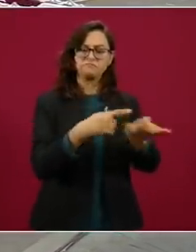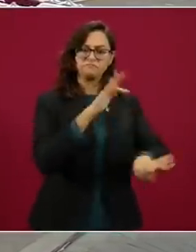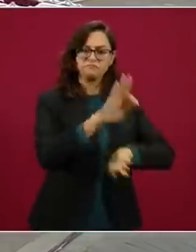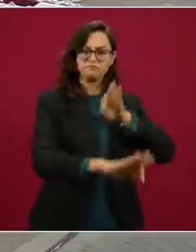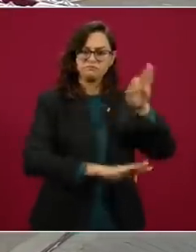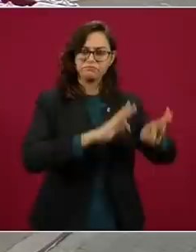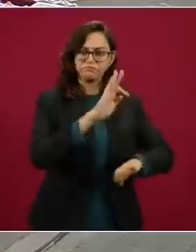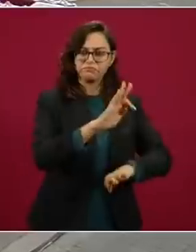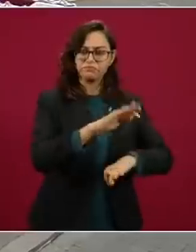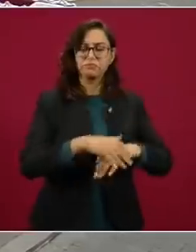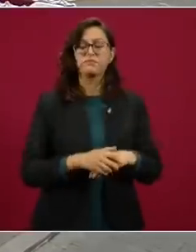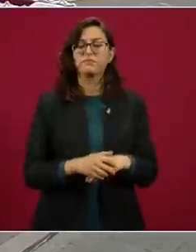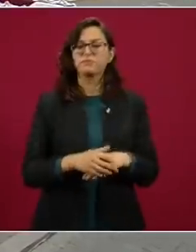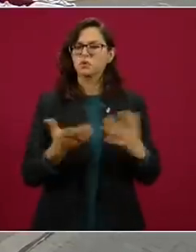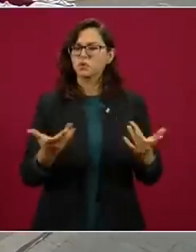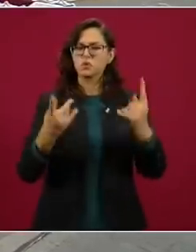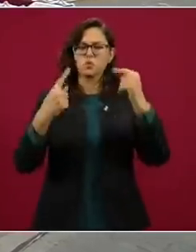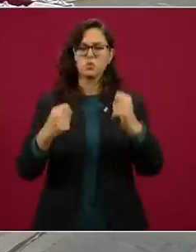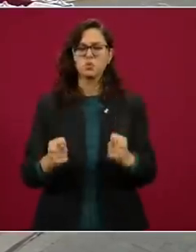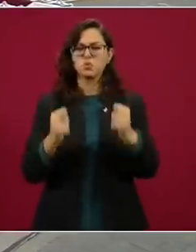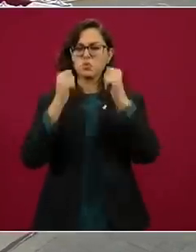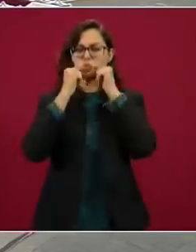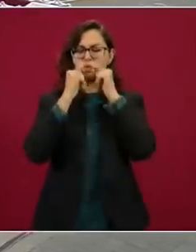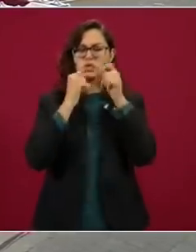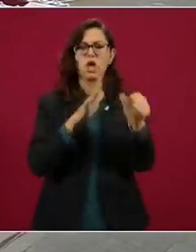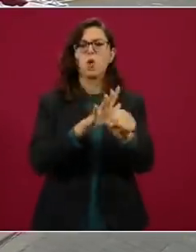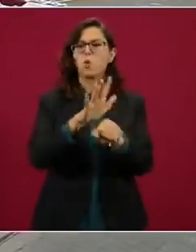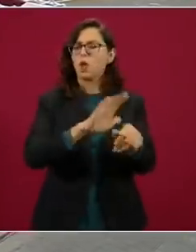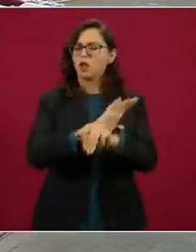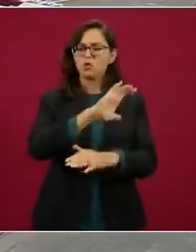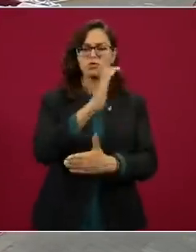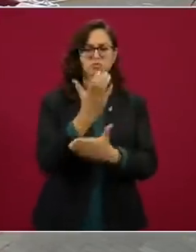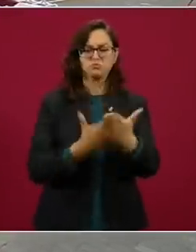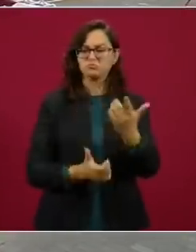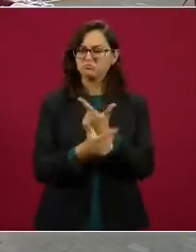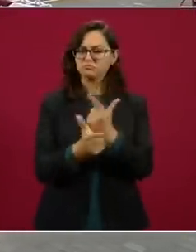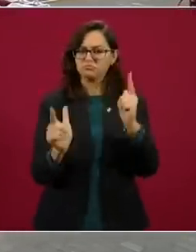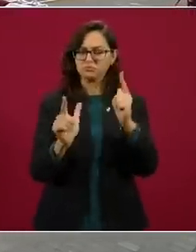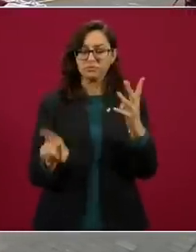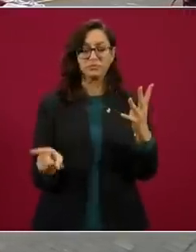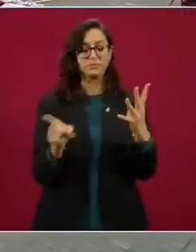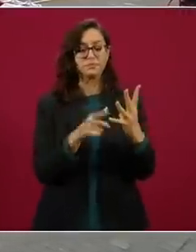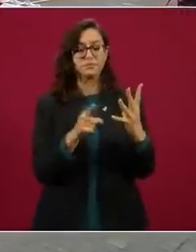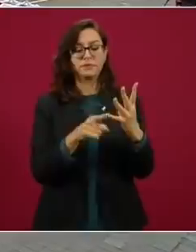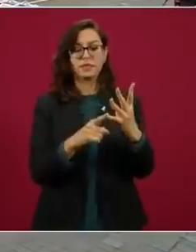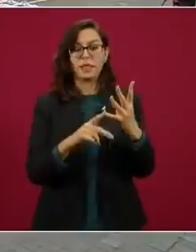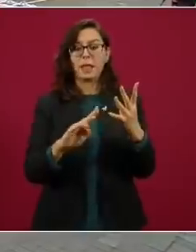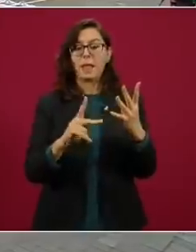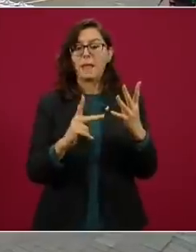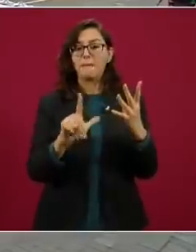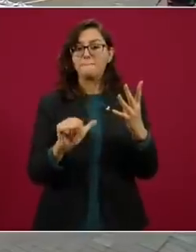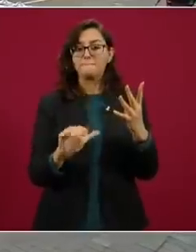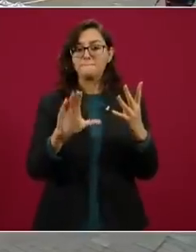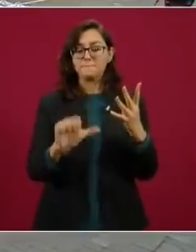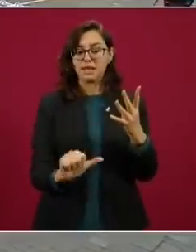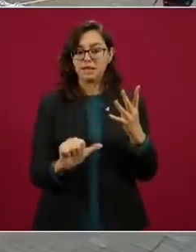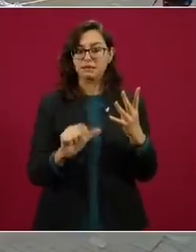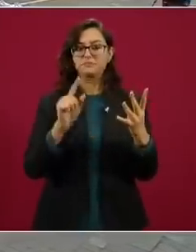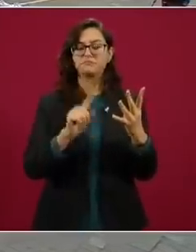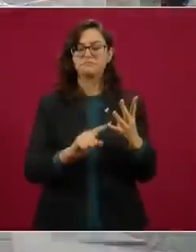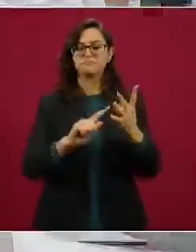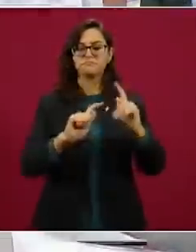kobe 19 sin importar el tipo de contratación y grado placa la cual será colocada de forma